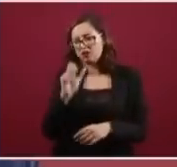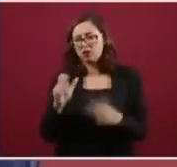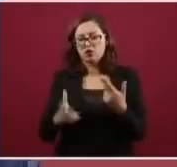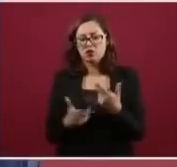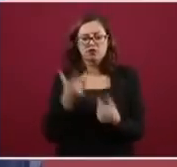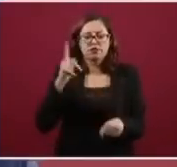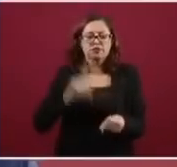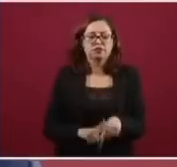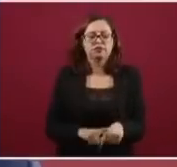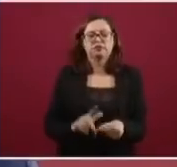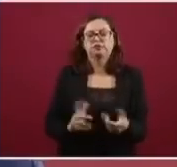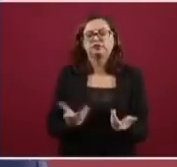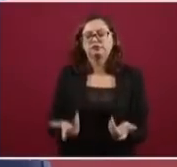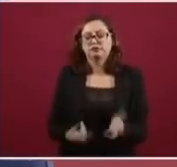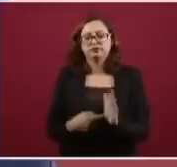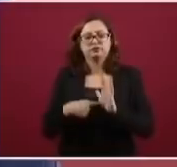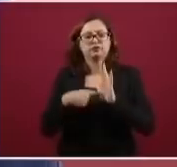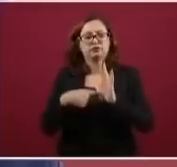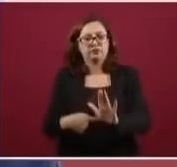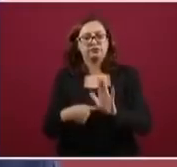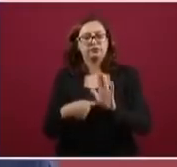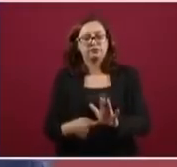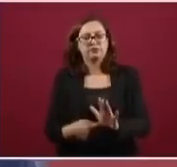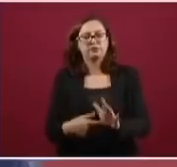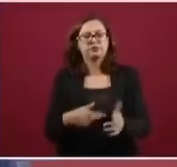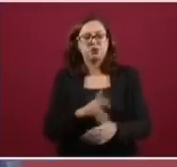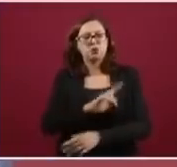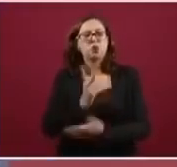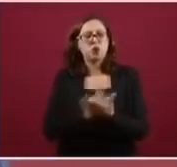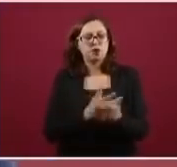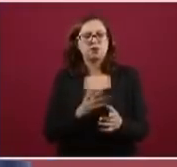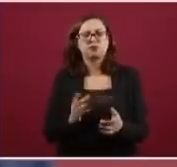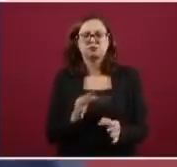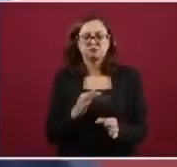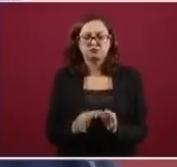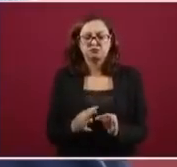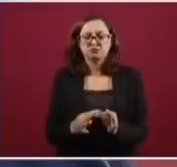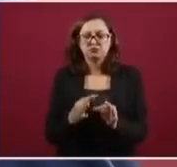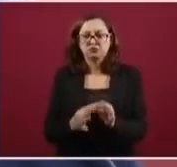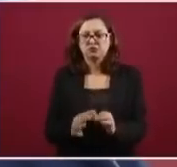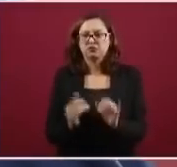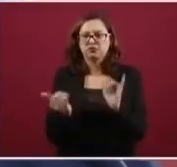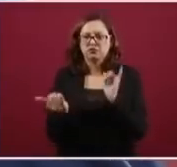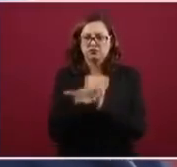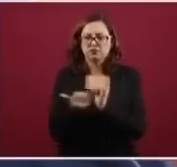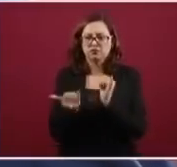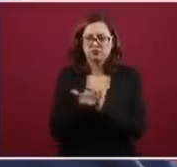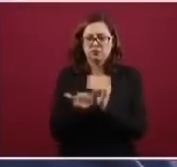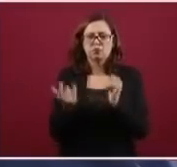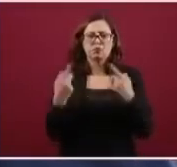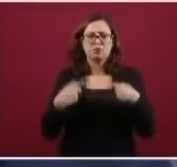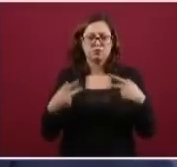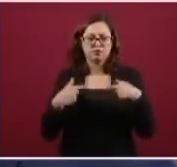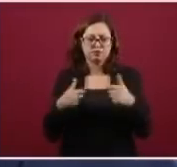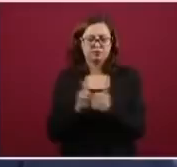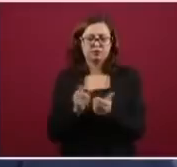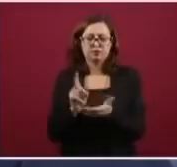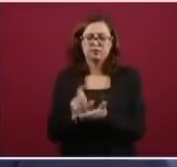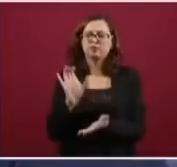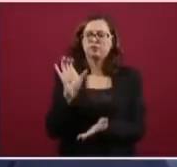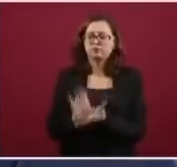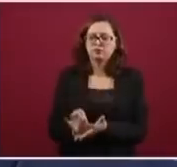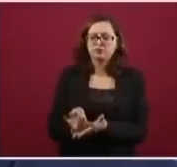cómo va el programa de la pensión a los adultos mayores pensión para las personas con discapacidad se